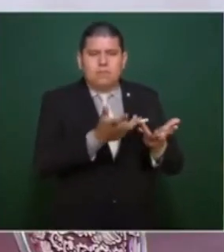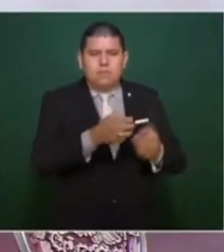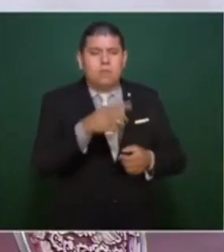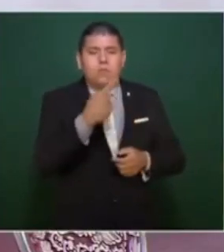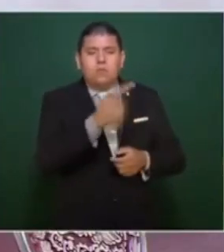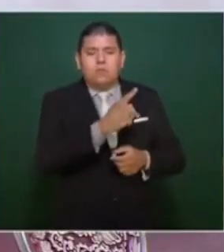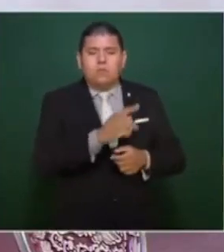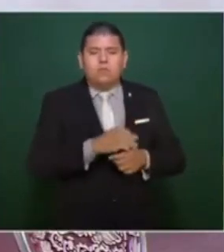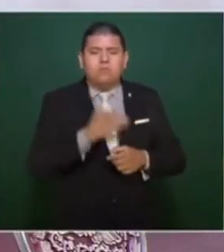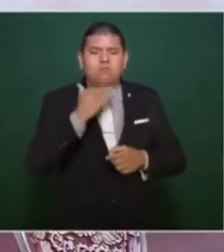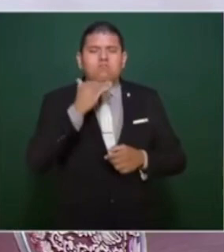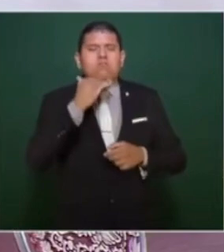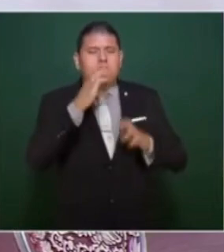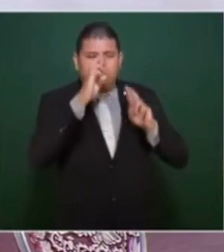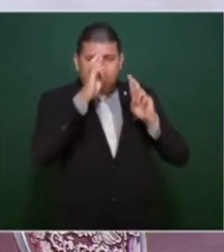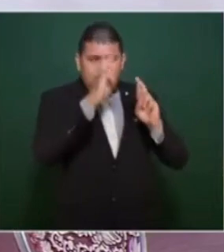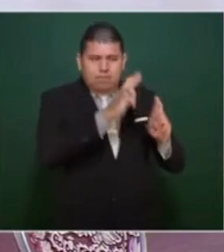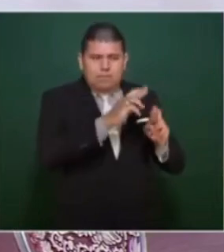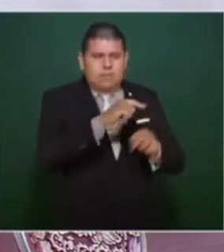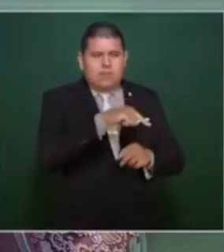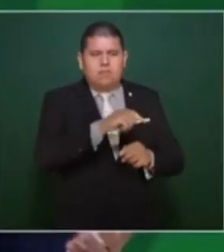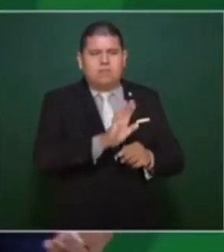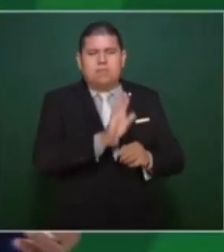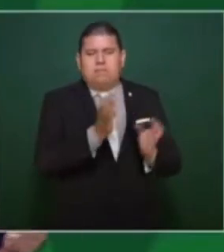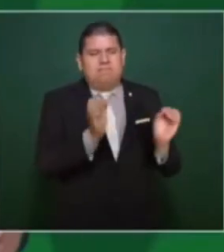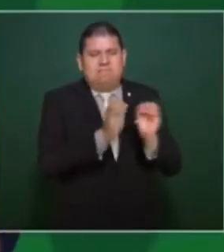prestigio. Se puede decir que no tienen,